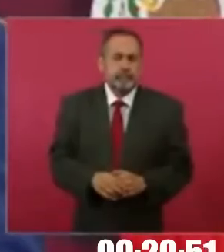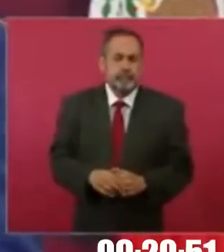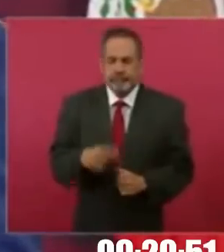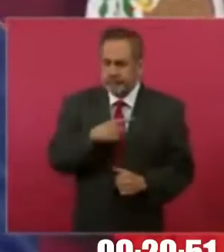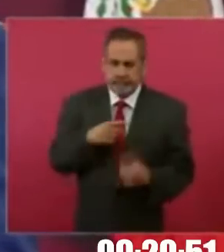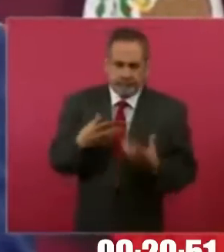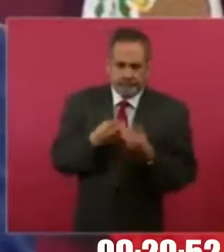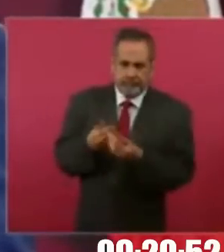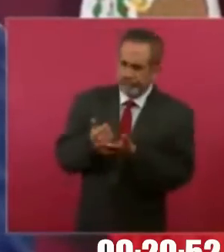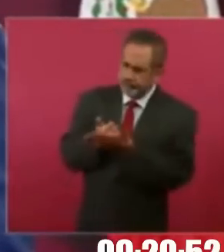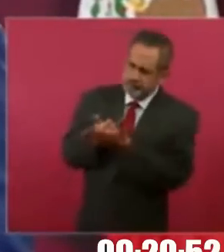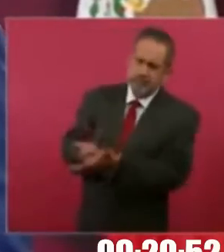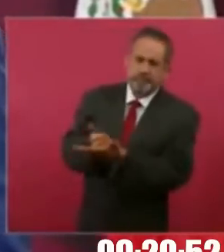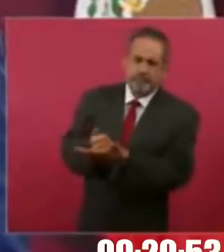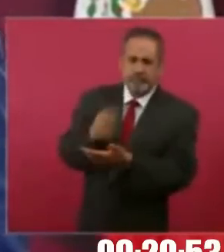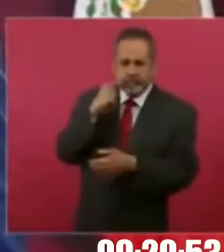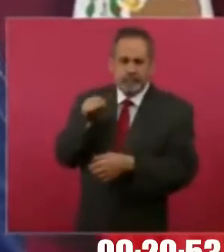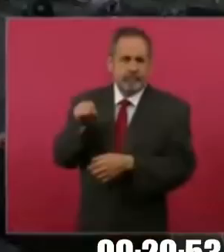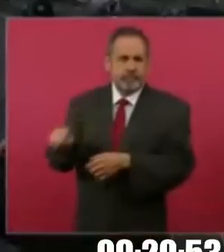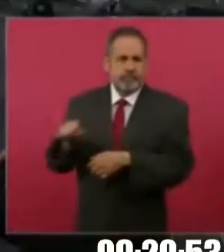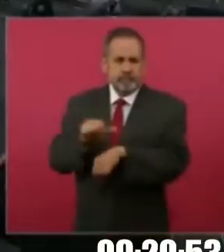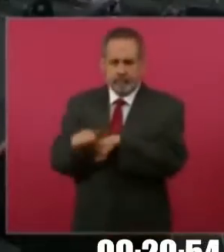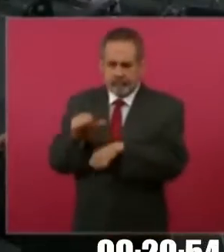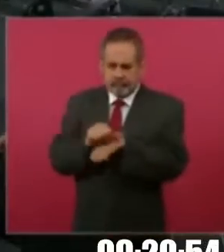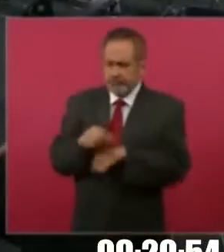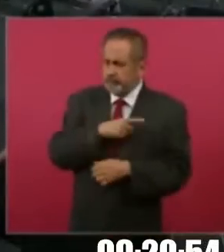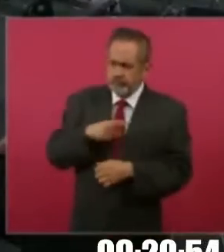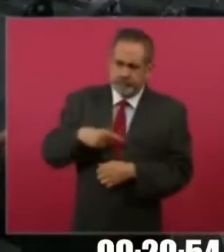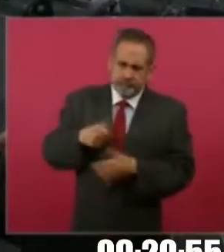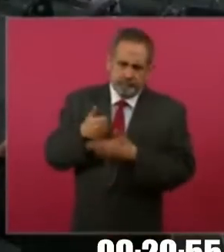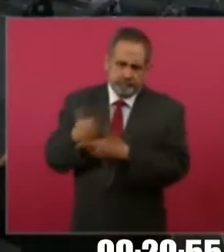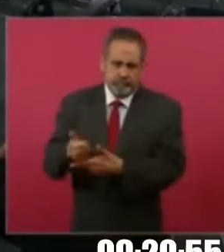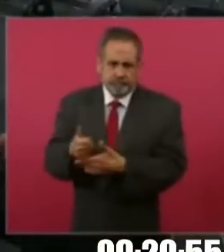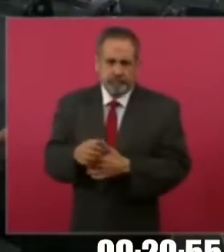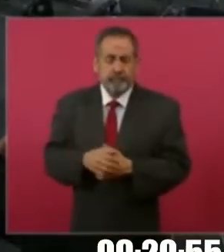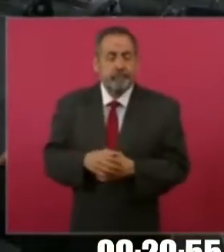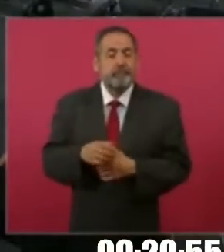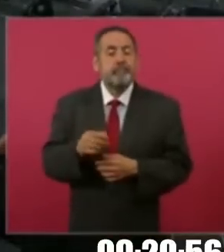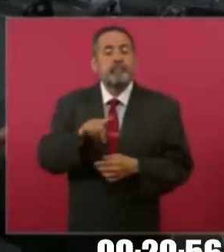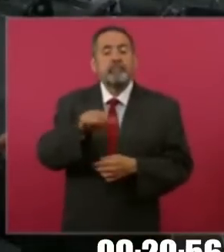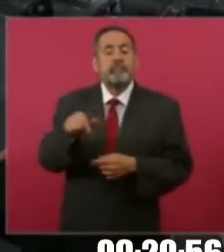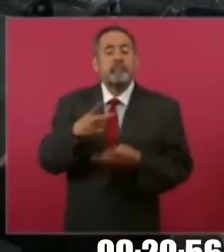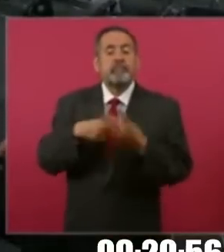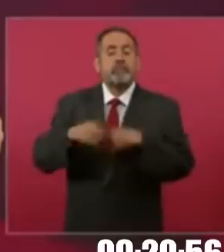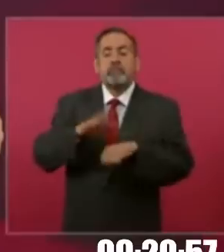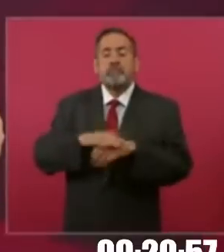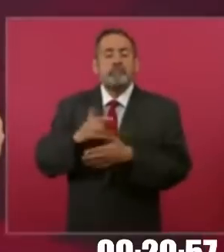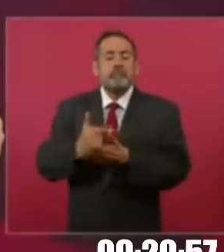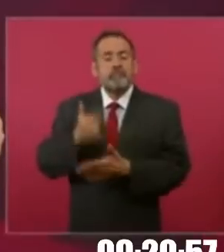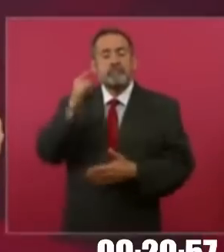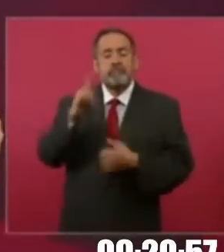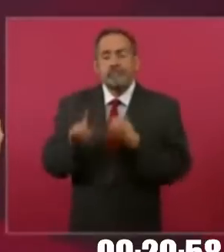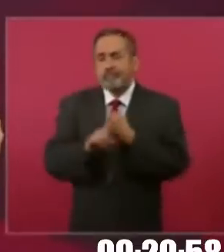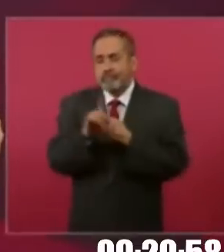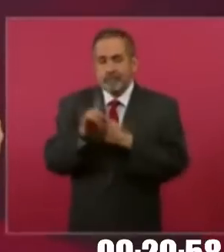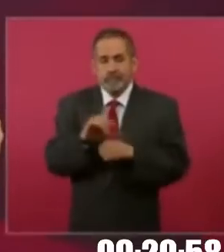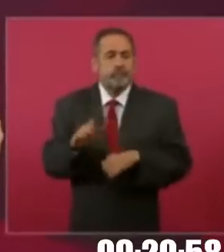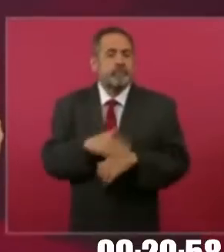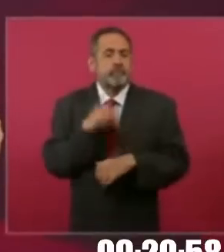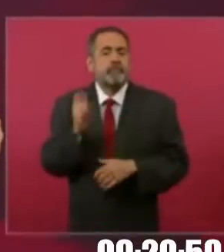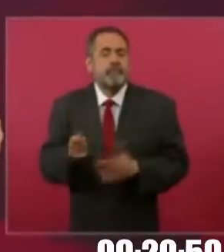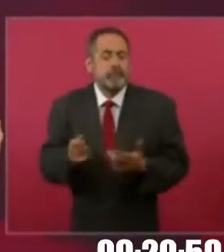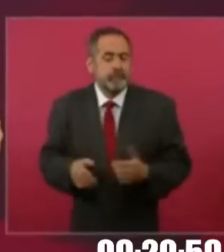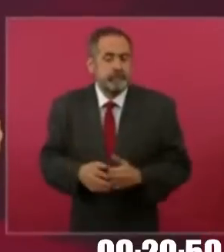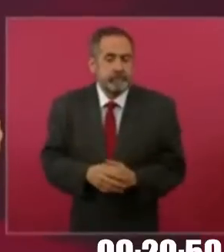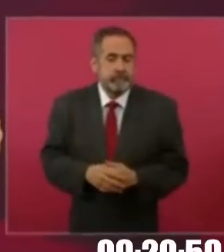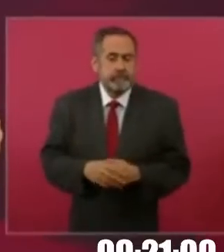tiene que ayudar a Argentina y esto se agravó bueno por qué